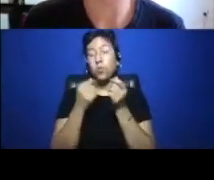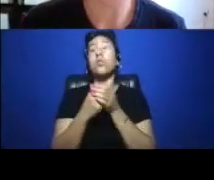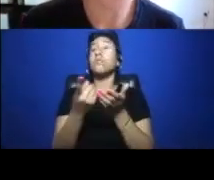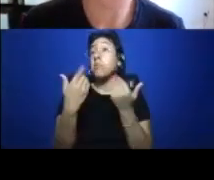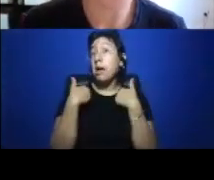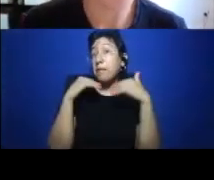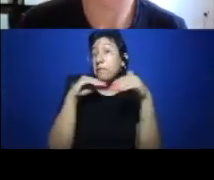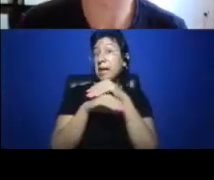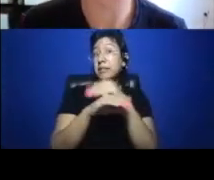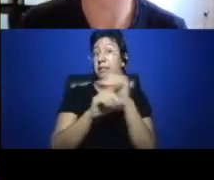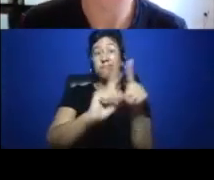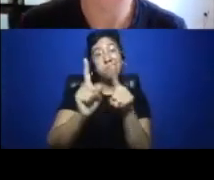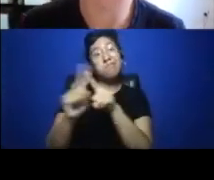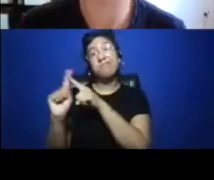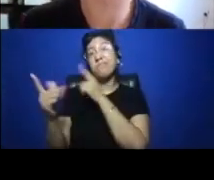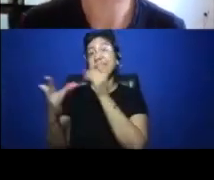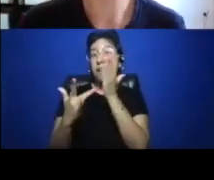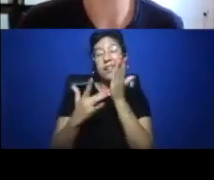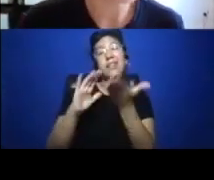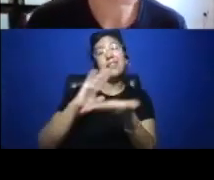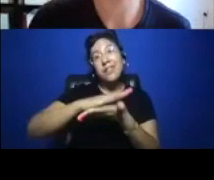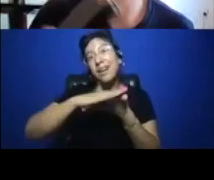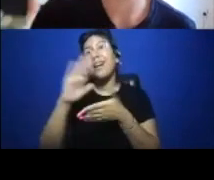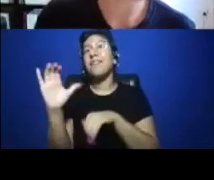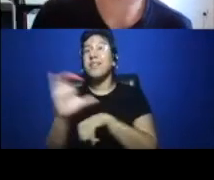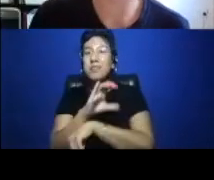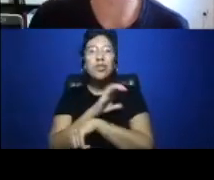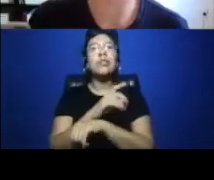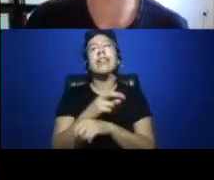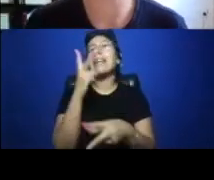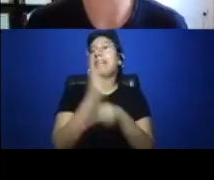Entonces, hay una cosa que puedes hacer, es como básicamente